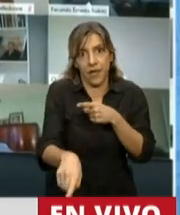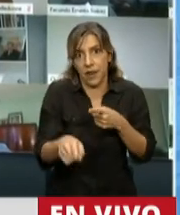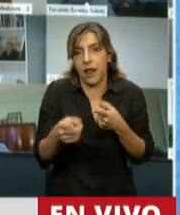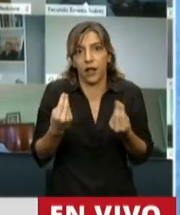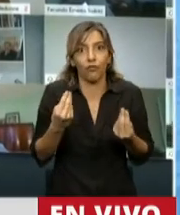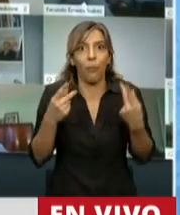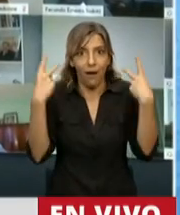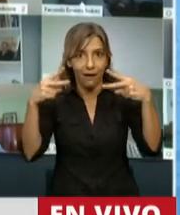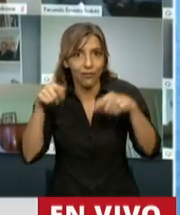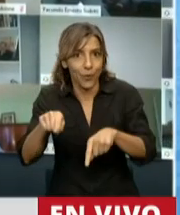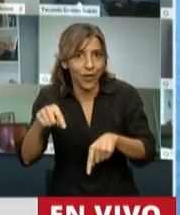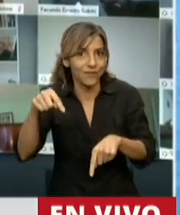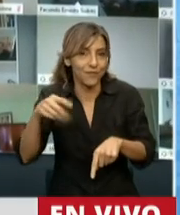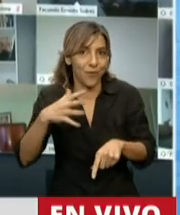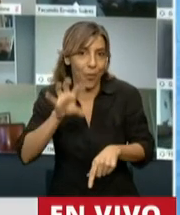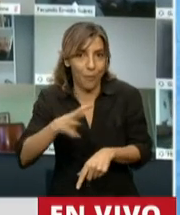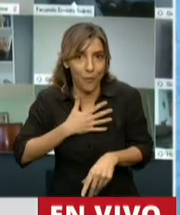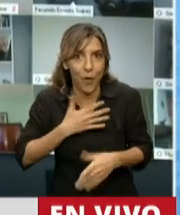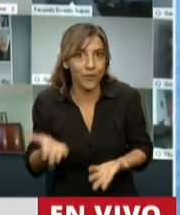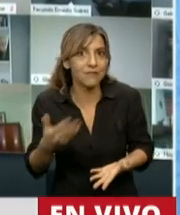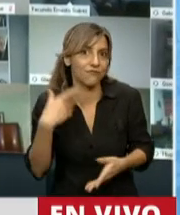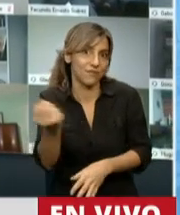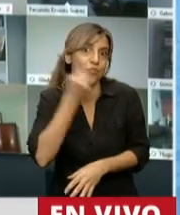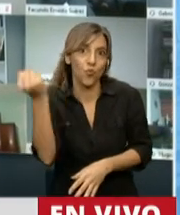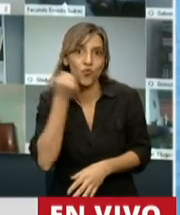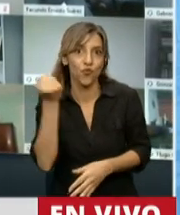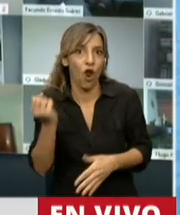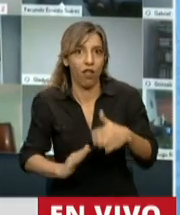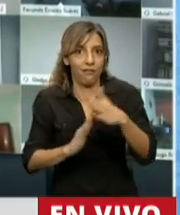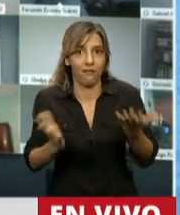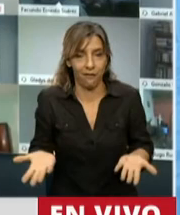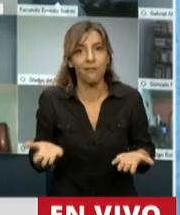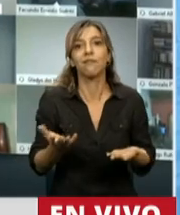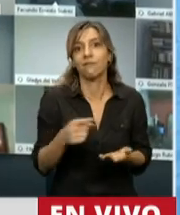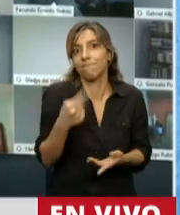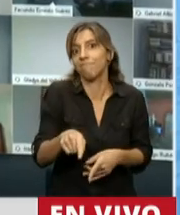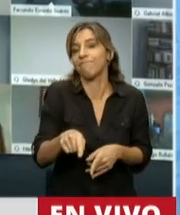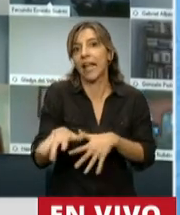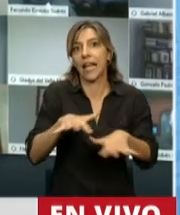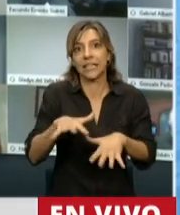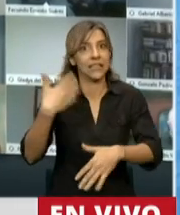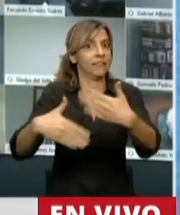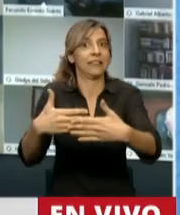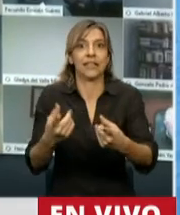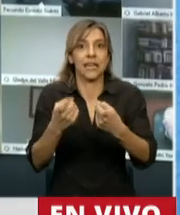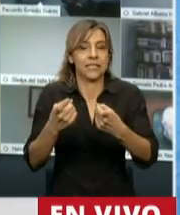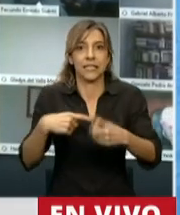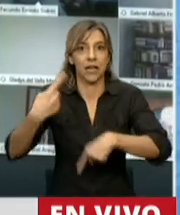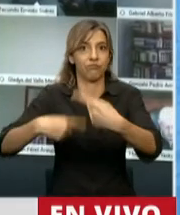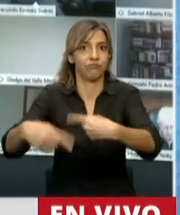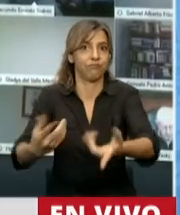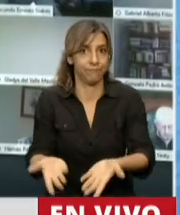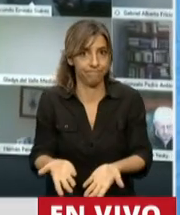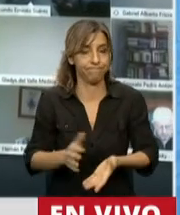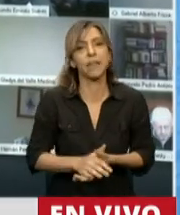ambiental de que no tiene chimenea, pero es una actividad que va a crecer mucho, no solamente en Tierra del Fuego, sino en toda la Argentina.